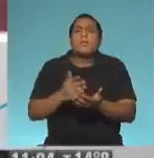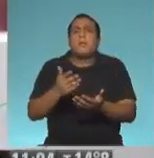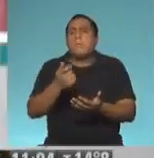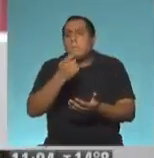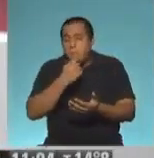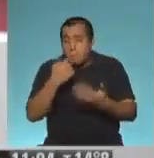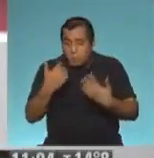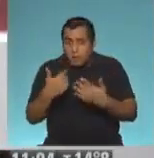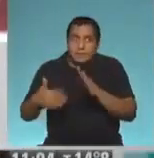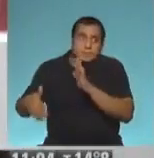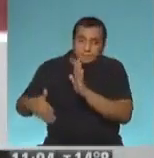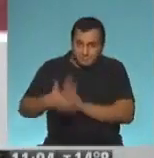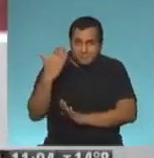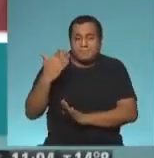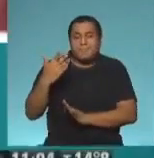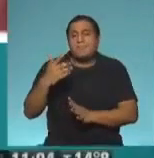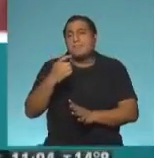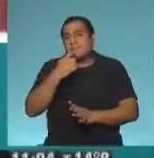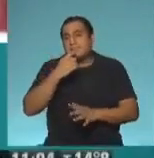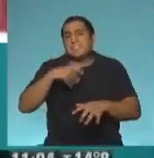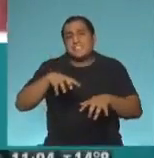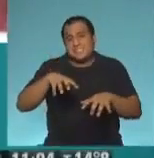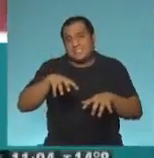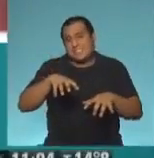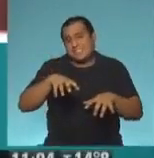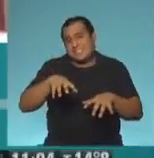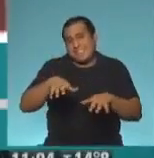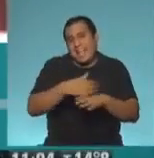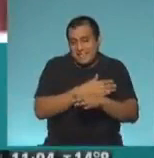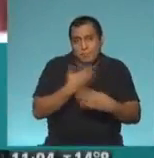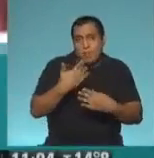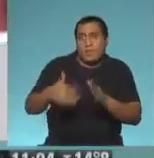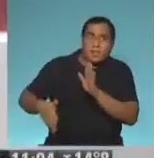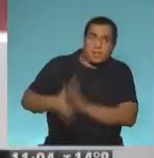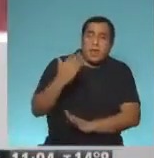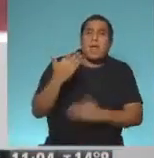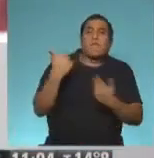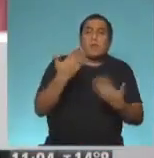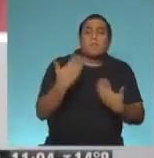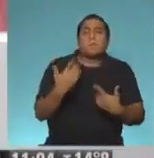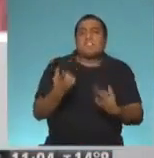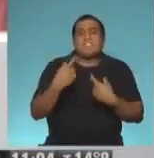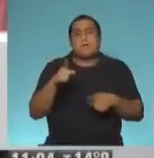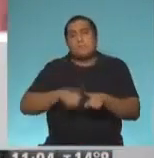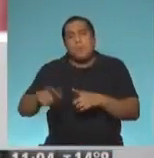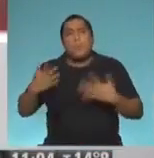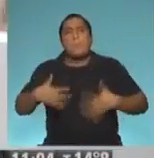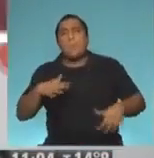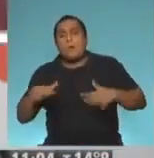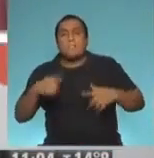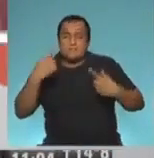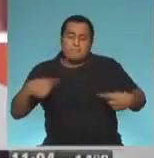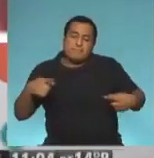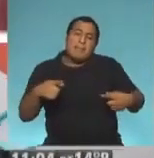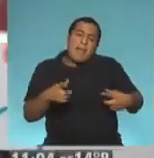tener las salidas de forma más temprana que el resto de la población, porque son personas que necesitan cierta rutina de movimiento, y aunque